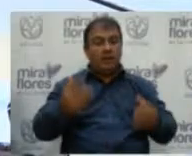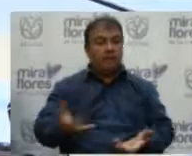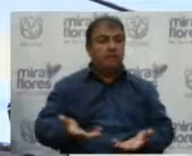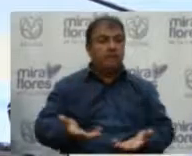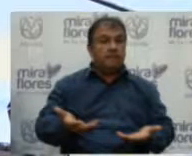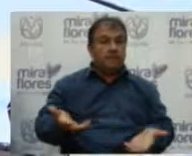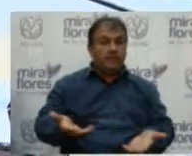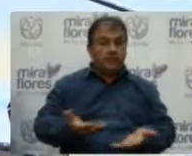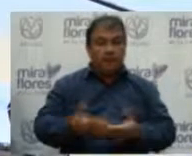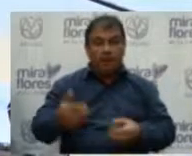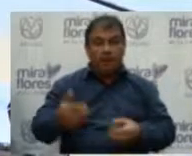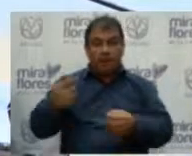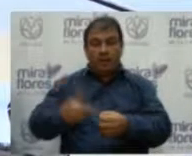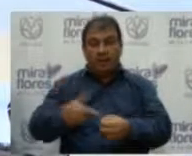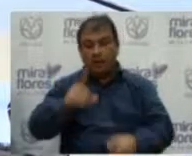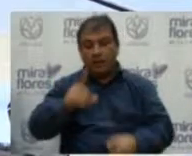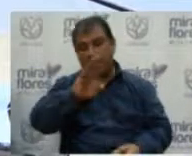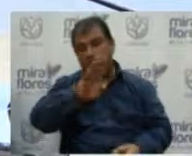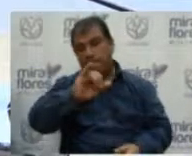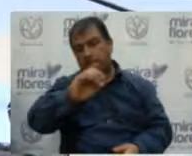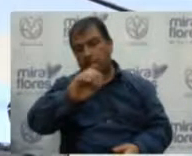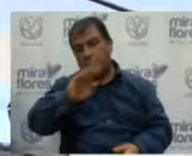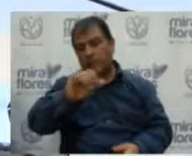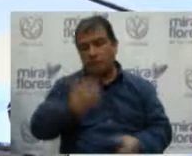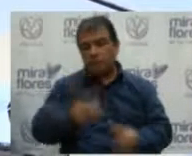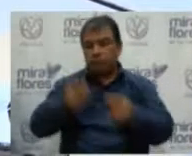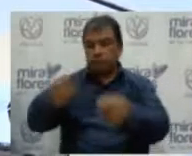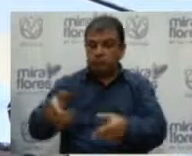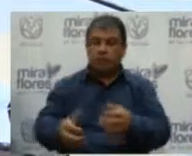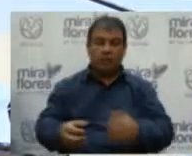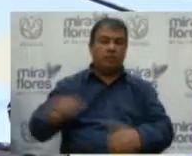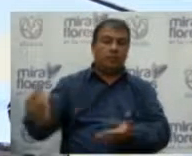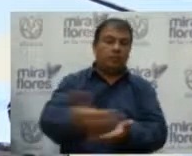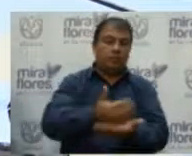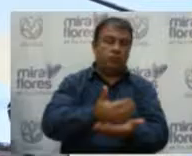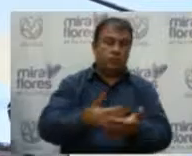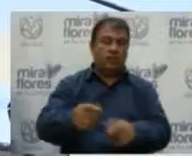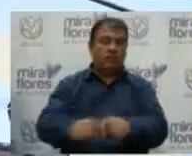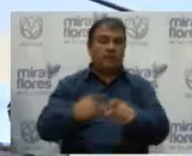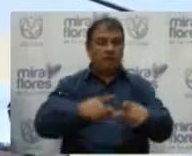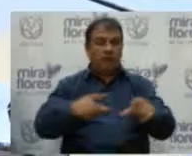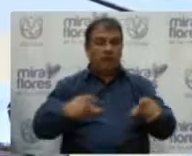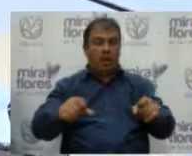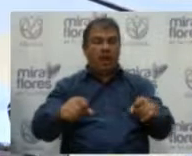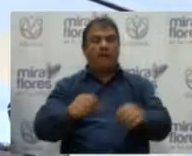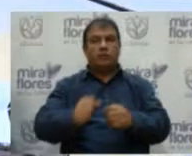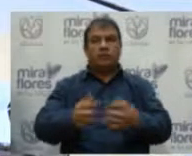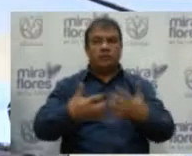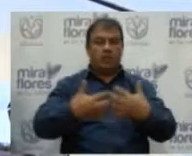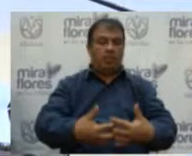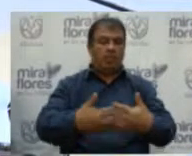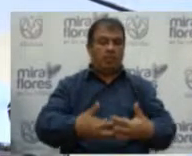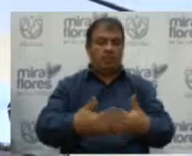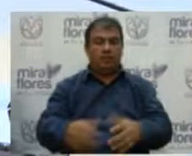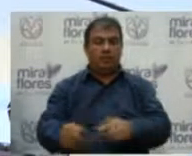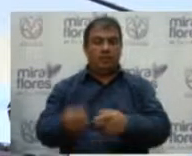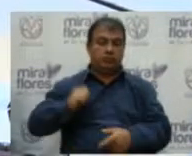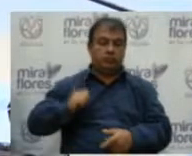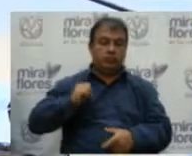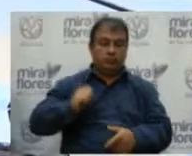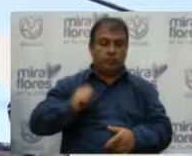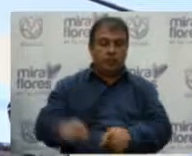los recicladores y por medio de estos mismos jabones industriales a los vecinos. La municipalidad,